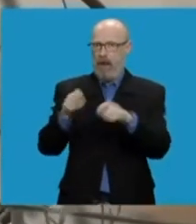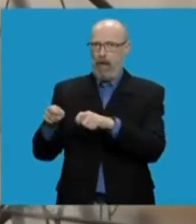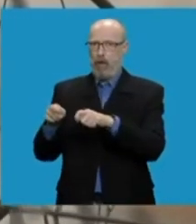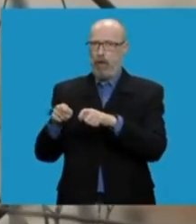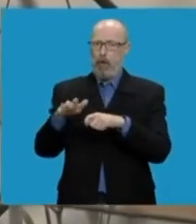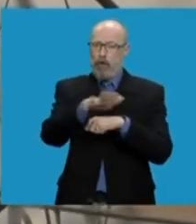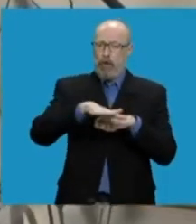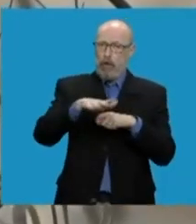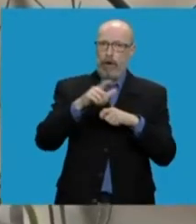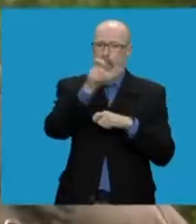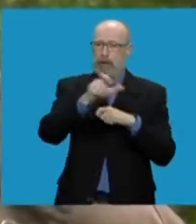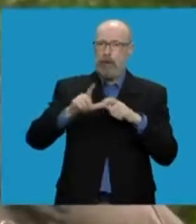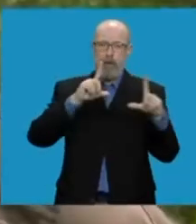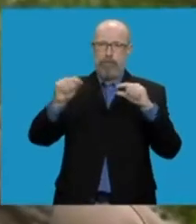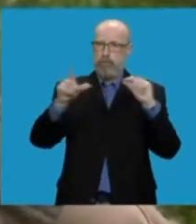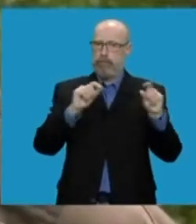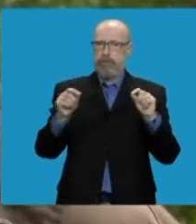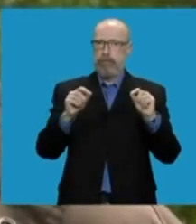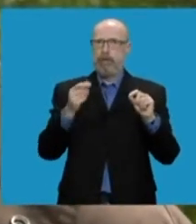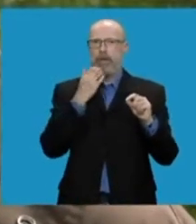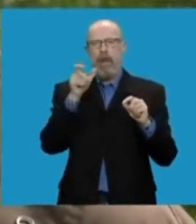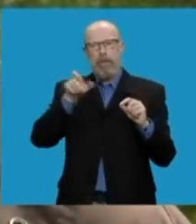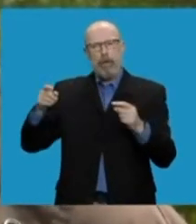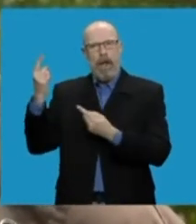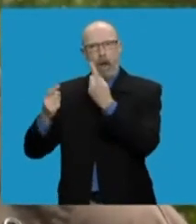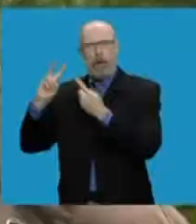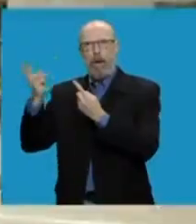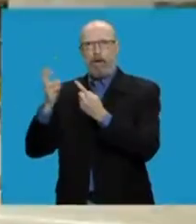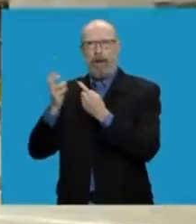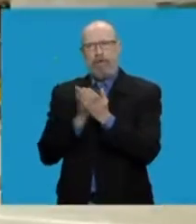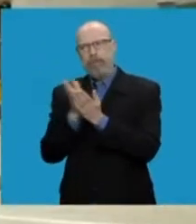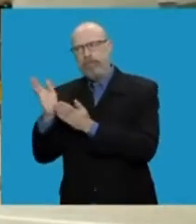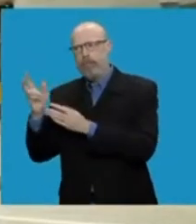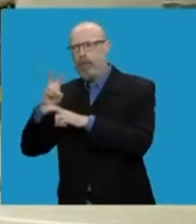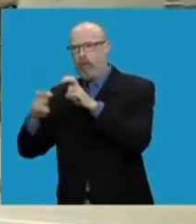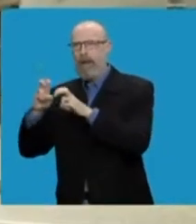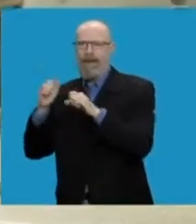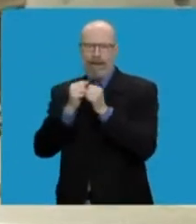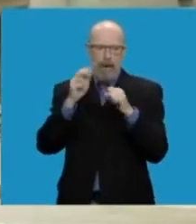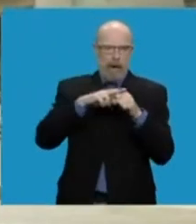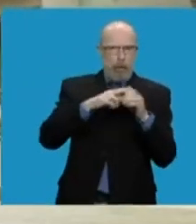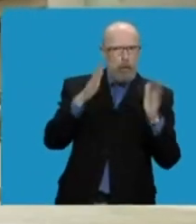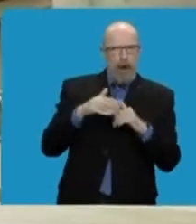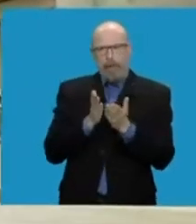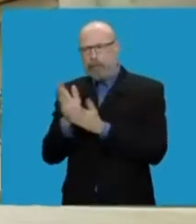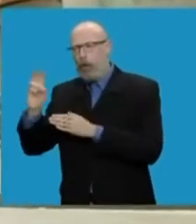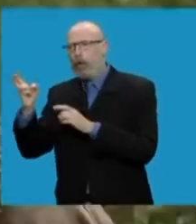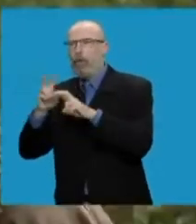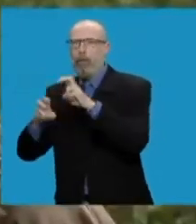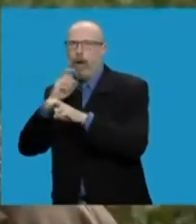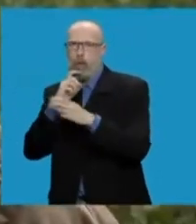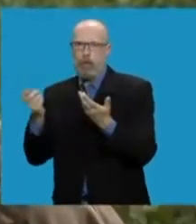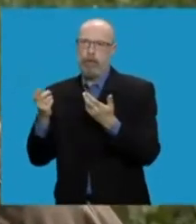resistiendo determinado grupo de población, ¿no?, con alternativas al carbón. Yo creo que en estos momentos en los que, sobre todo en la prensa escrita, estamos